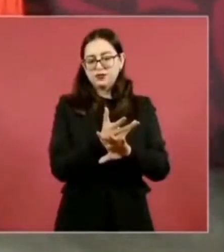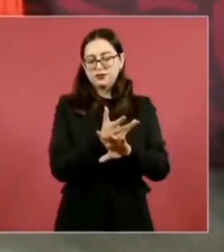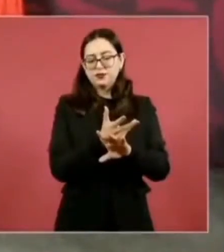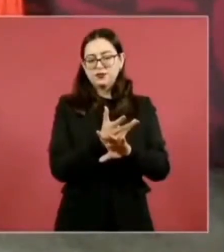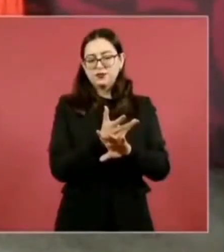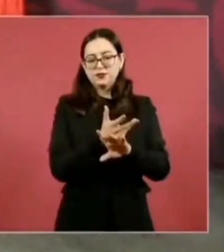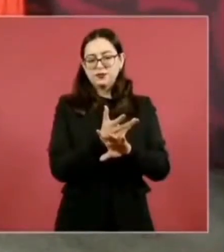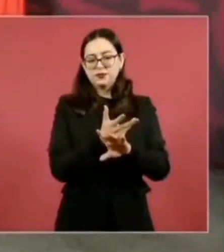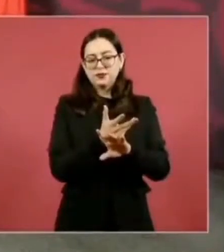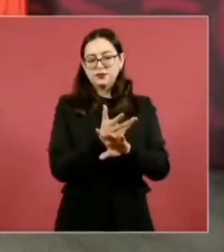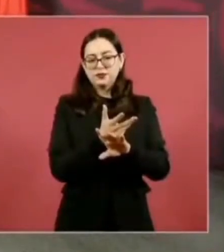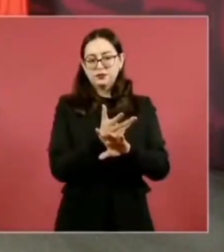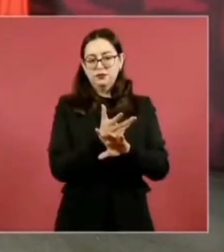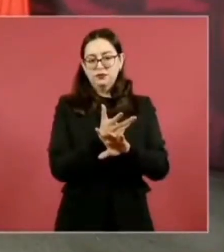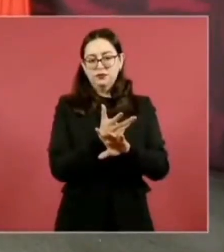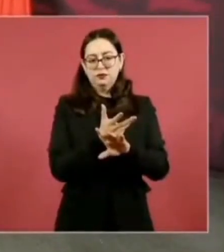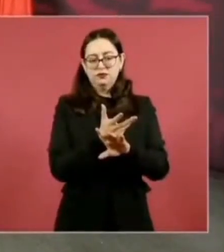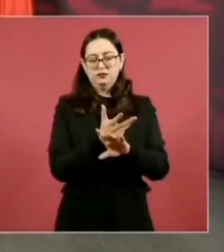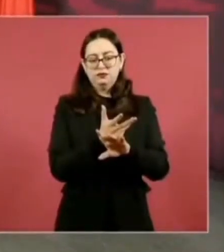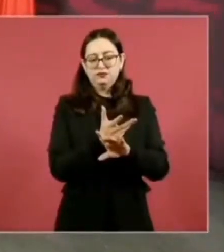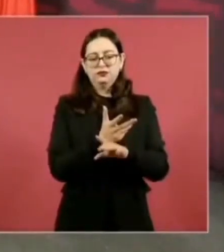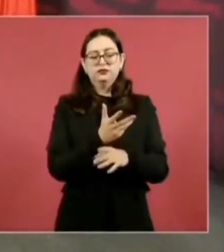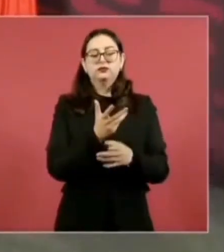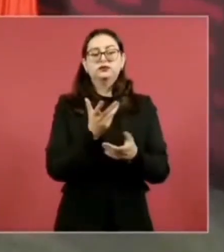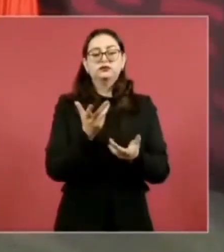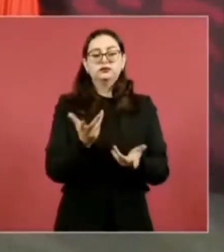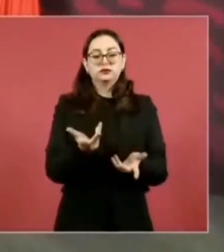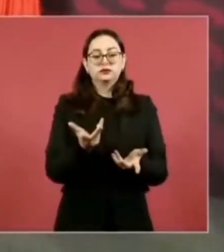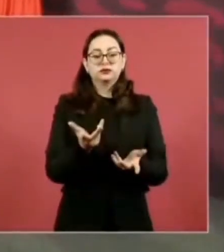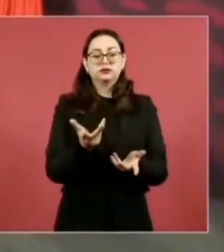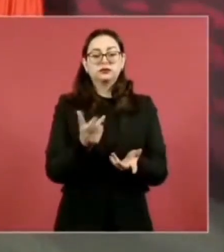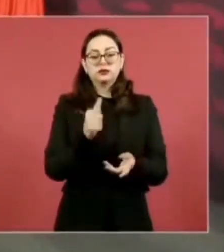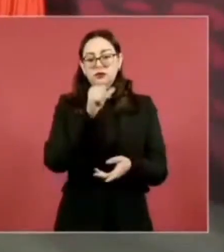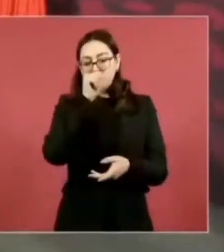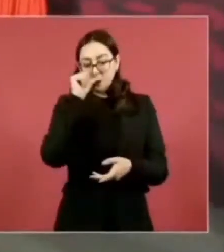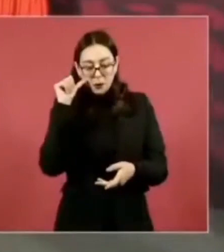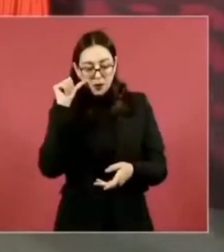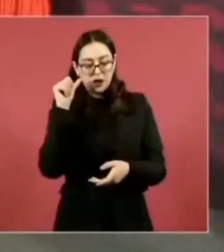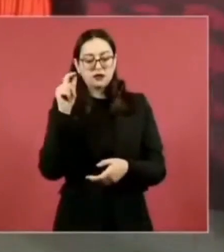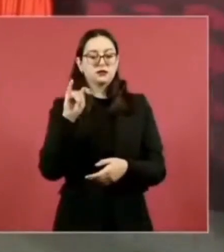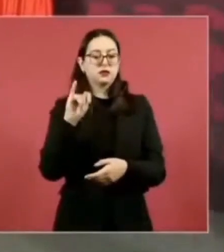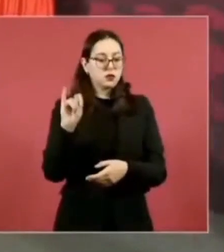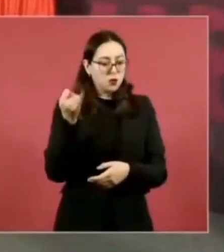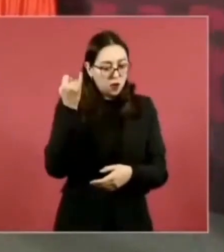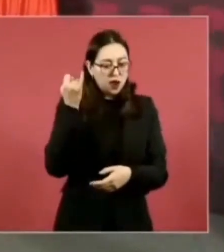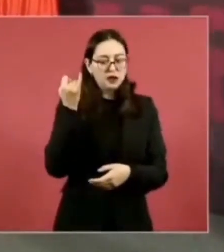en Juárez, en Tijuana,